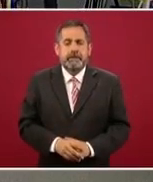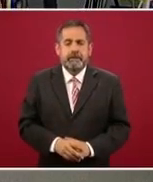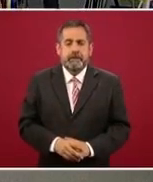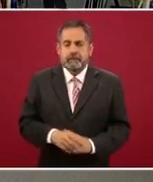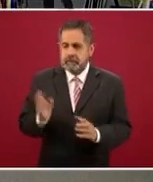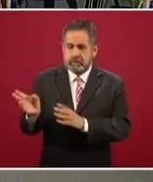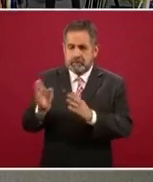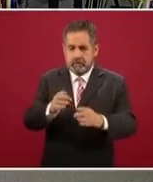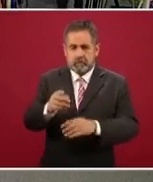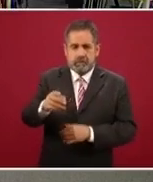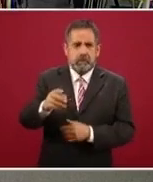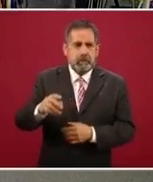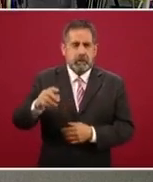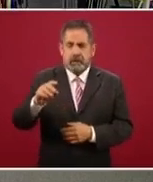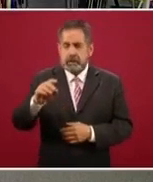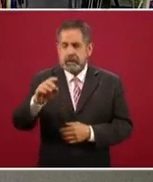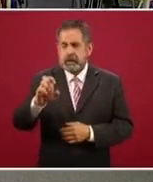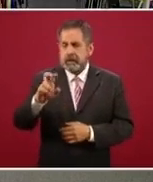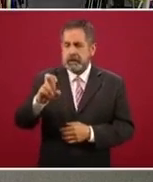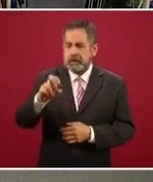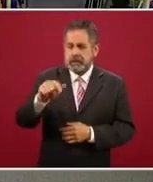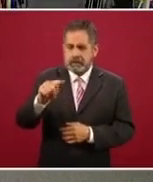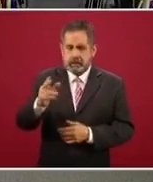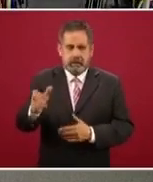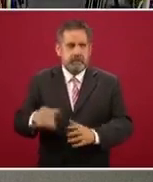Paul Ernesto.